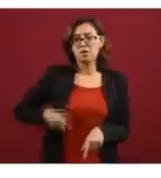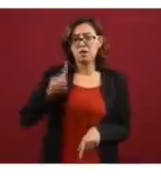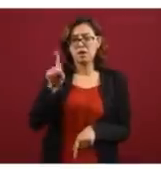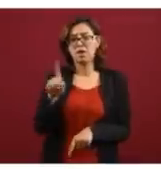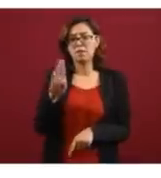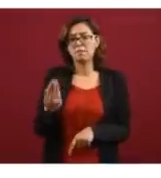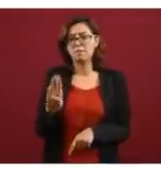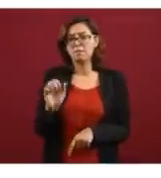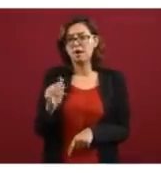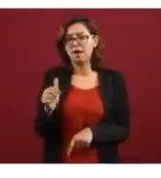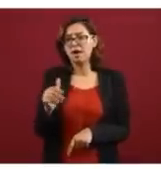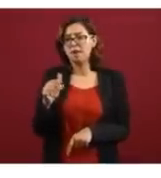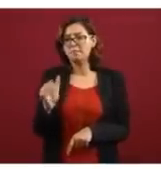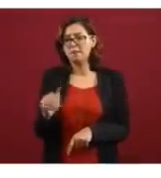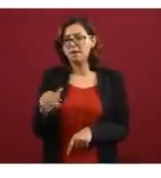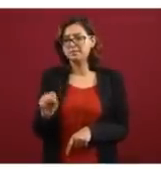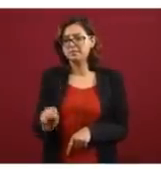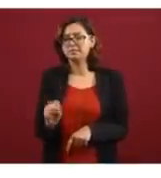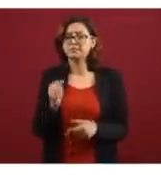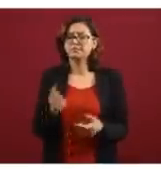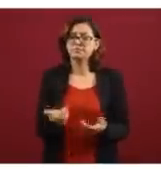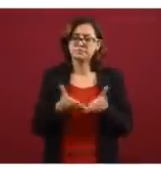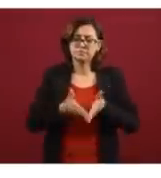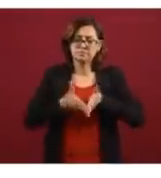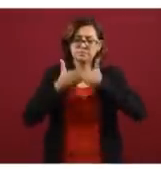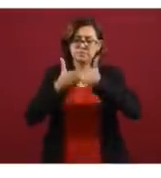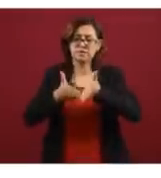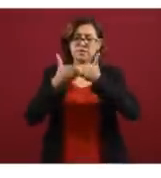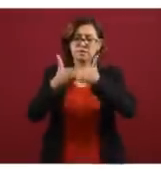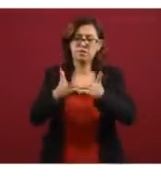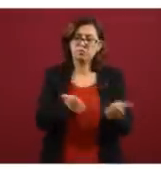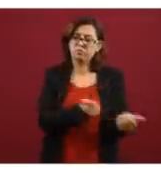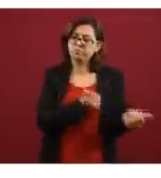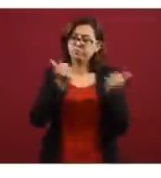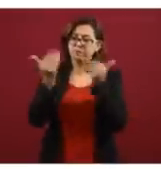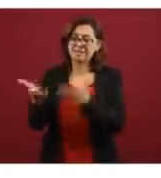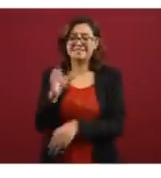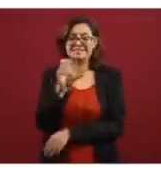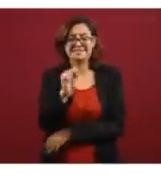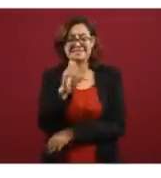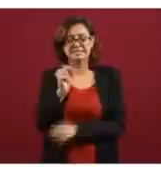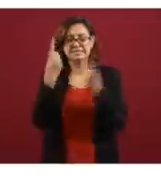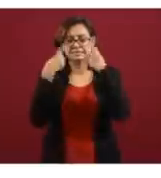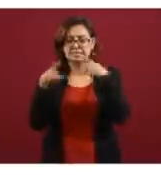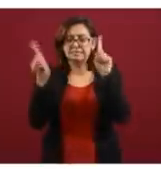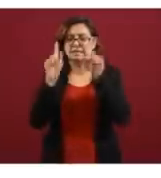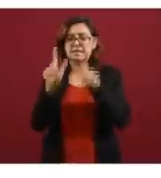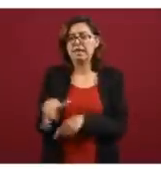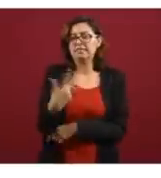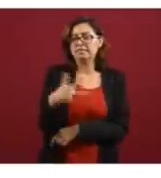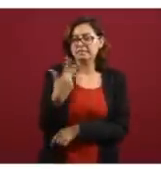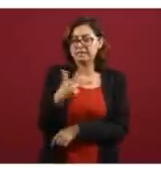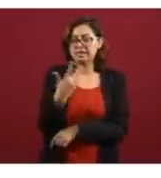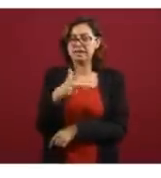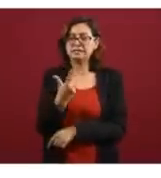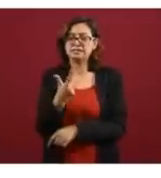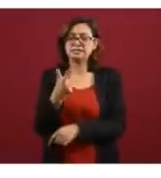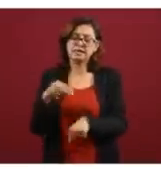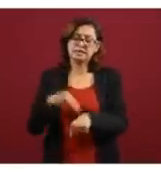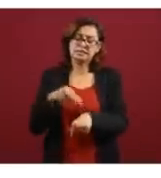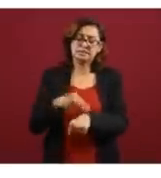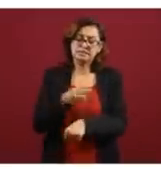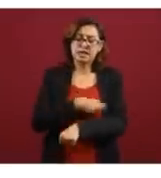el envío de ayuda humanitaria a un buque multipropósito, 60 infantes de marina, 13 elementos de sanidad naval